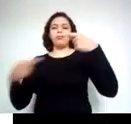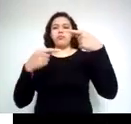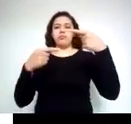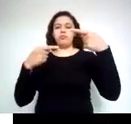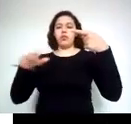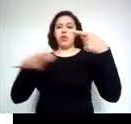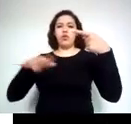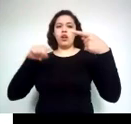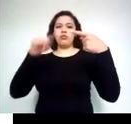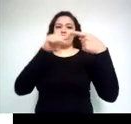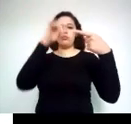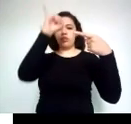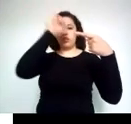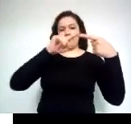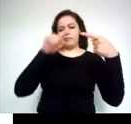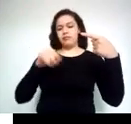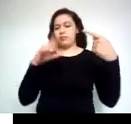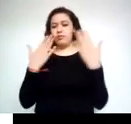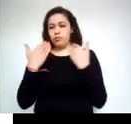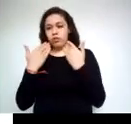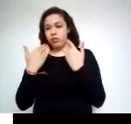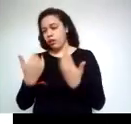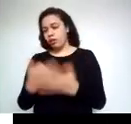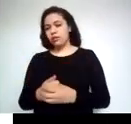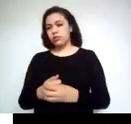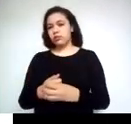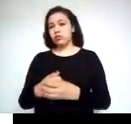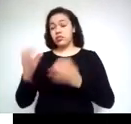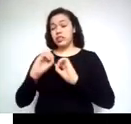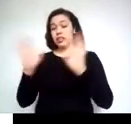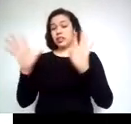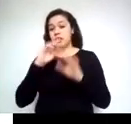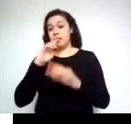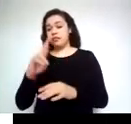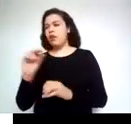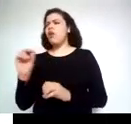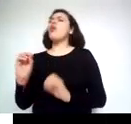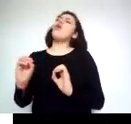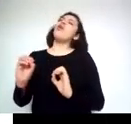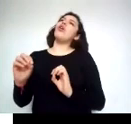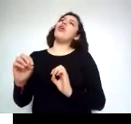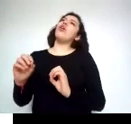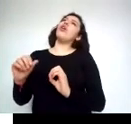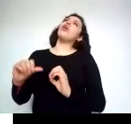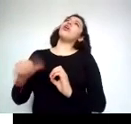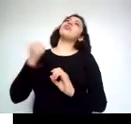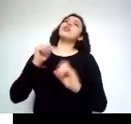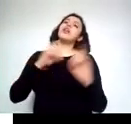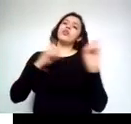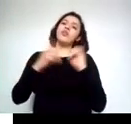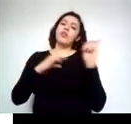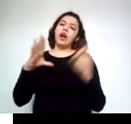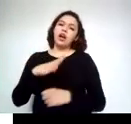etcétera. No sé si hasta ahí fue clara la respuesta o tienen alguna duda adicional con respecto a